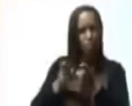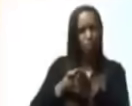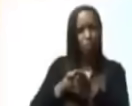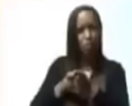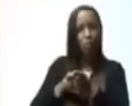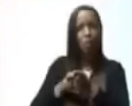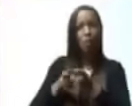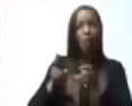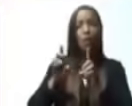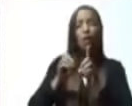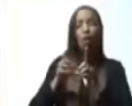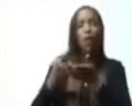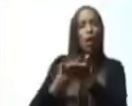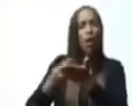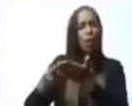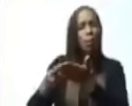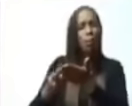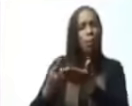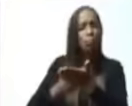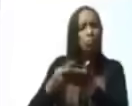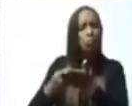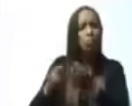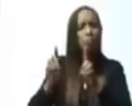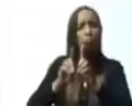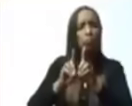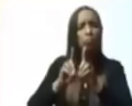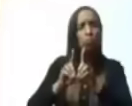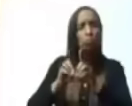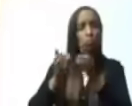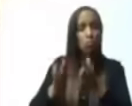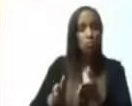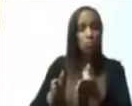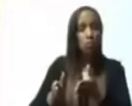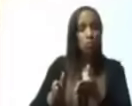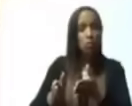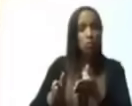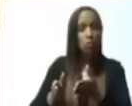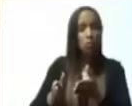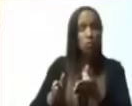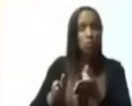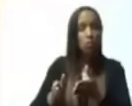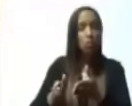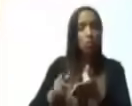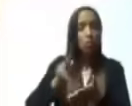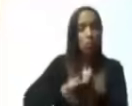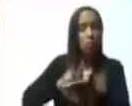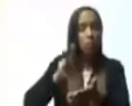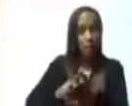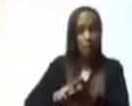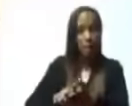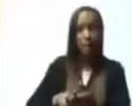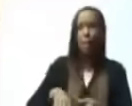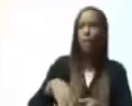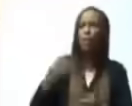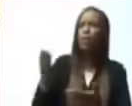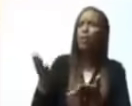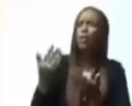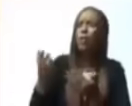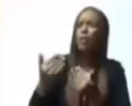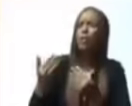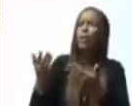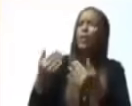me explicara porque estaba confundido y ahora estoy mucho más Cuál es la real situación de la